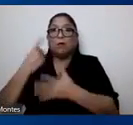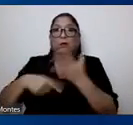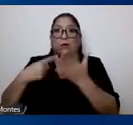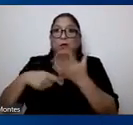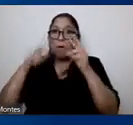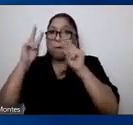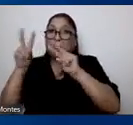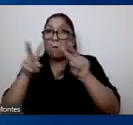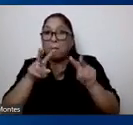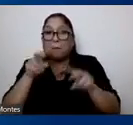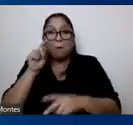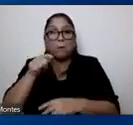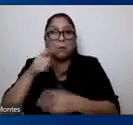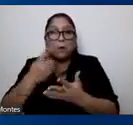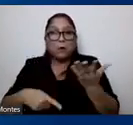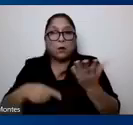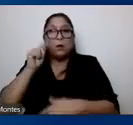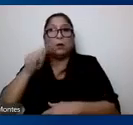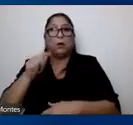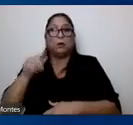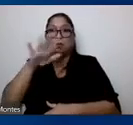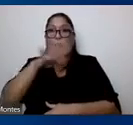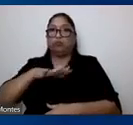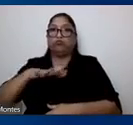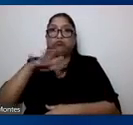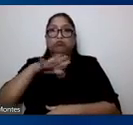ver es este panorama.